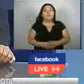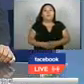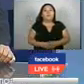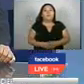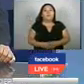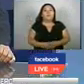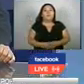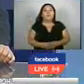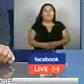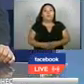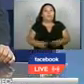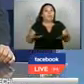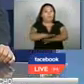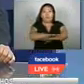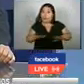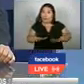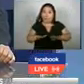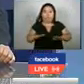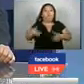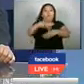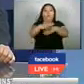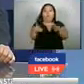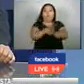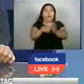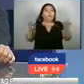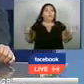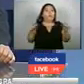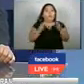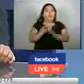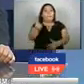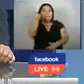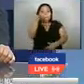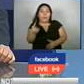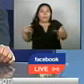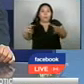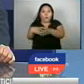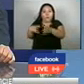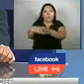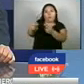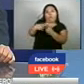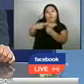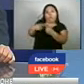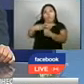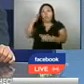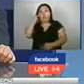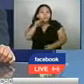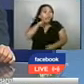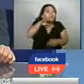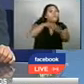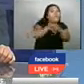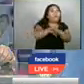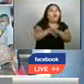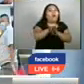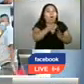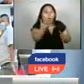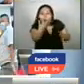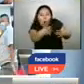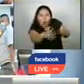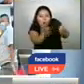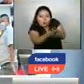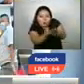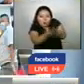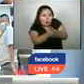Y al momento de culminar la sesión plenaria extraordinaria, un empleado de la bancada de arena ingresó al Salón Azul para retirar algunos papeles